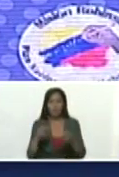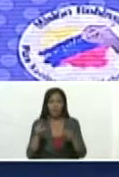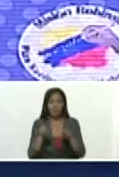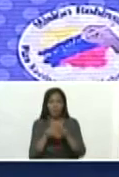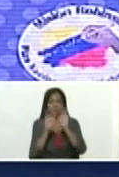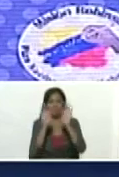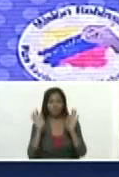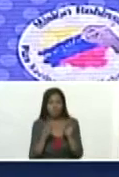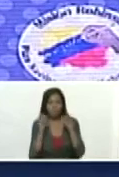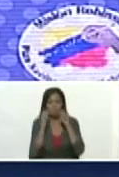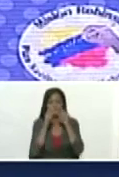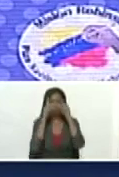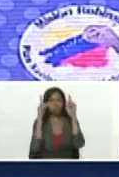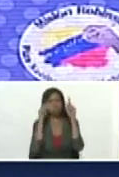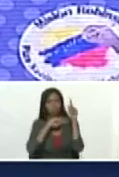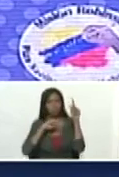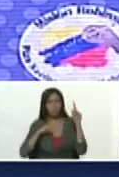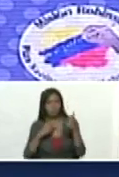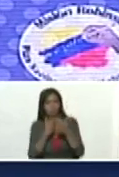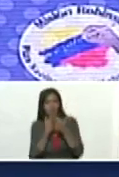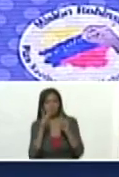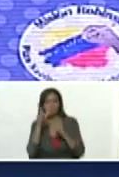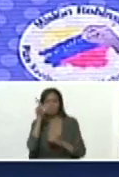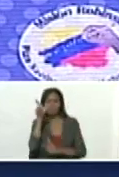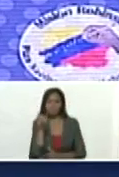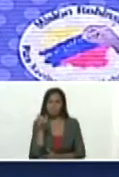y que despertó en nuestro Libertador